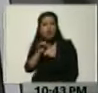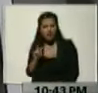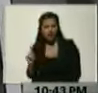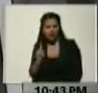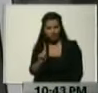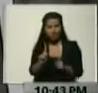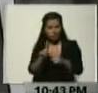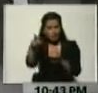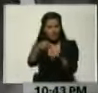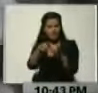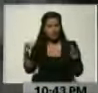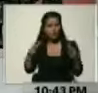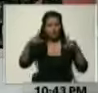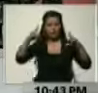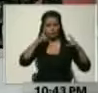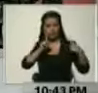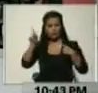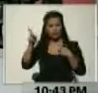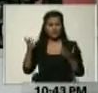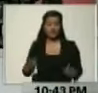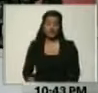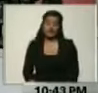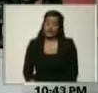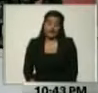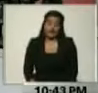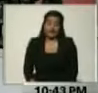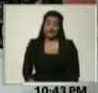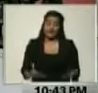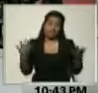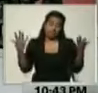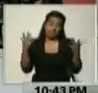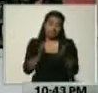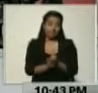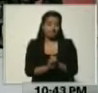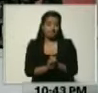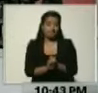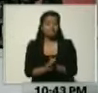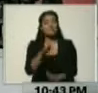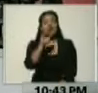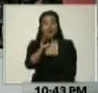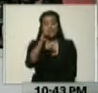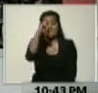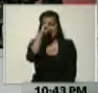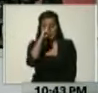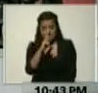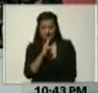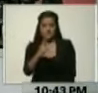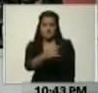¿Eh? ¡Qué cosa, chico! Señores padres y representantes,